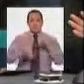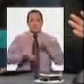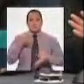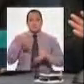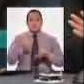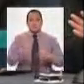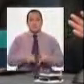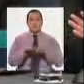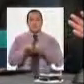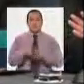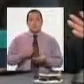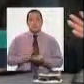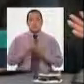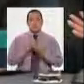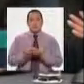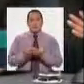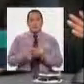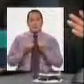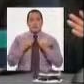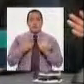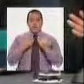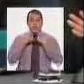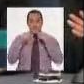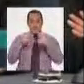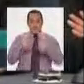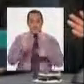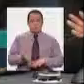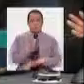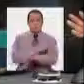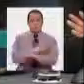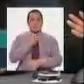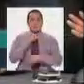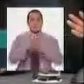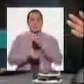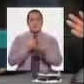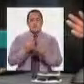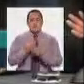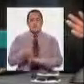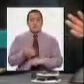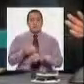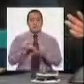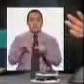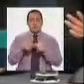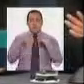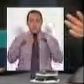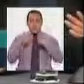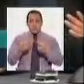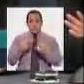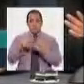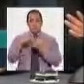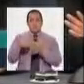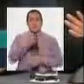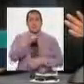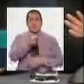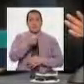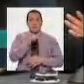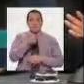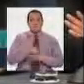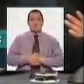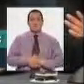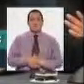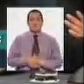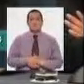así consta, porque además esto se ha manifestado antes en la opinión pública, en los medios de prensa.